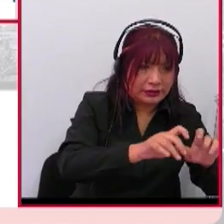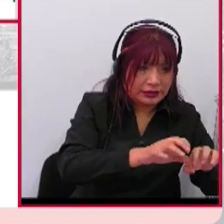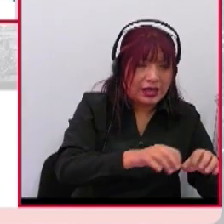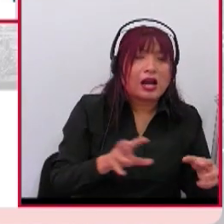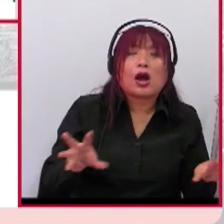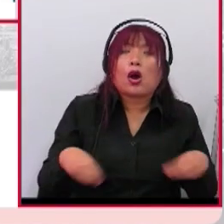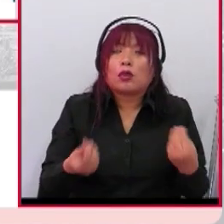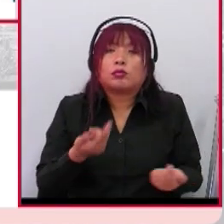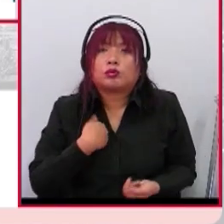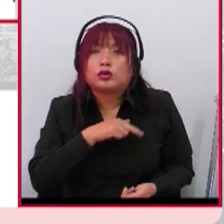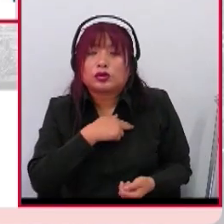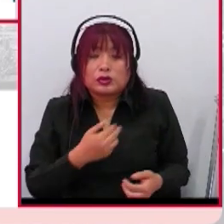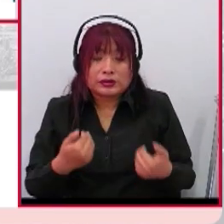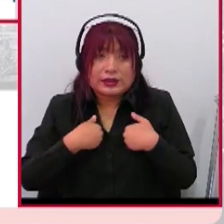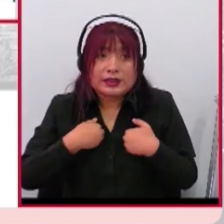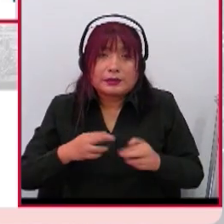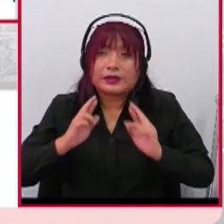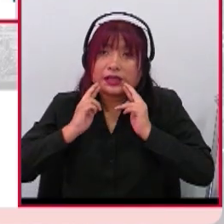a responder en la planta.